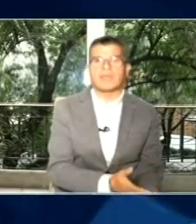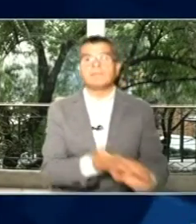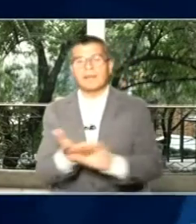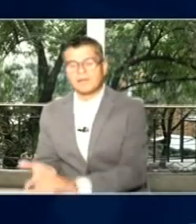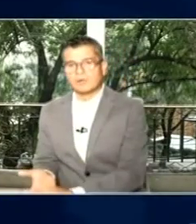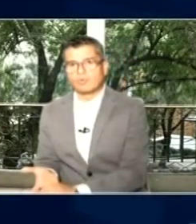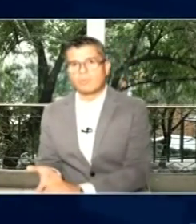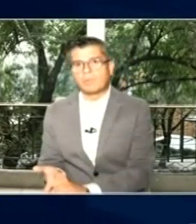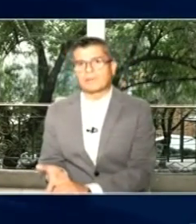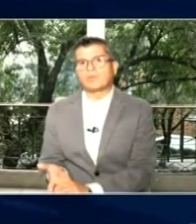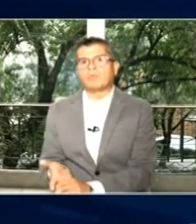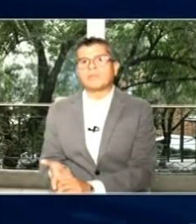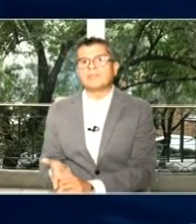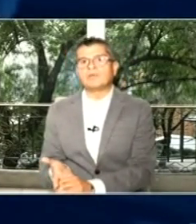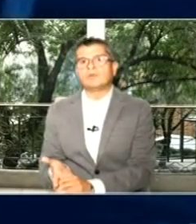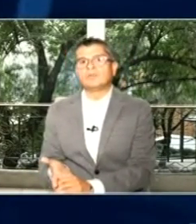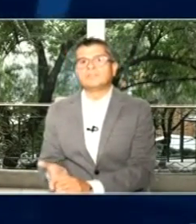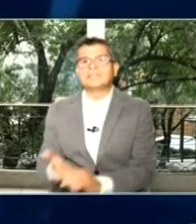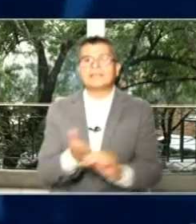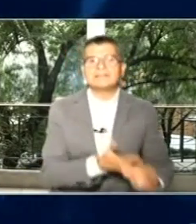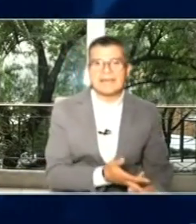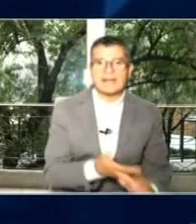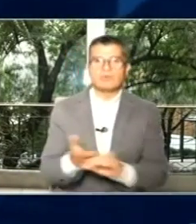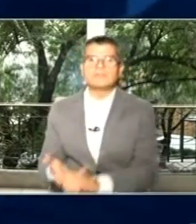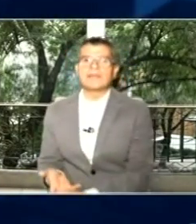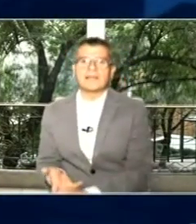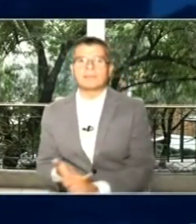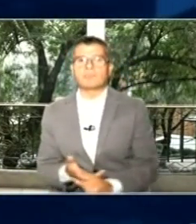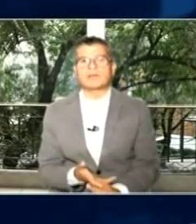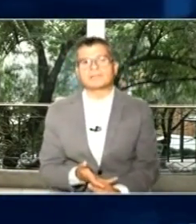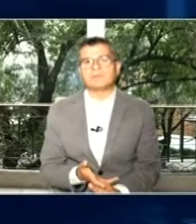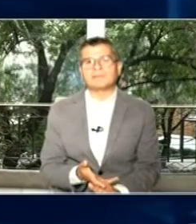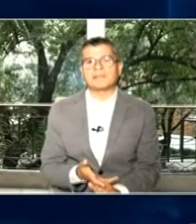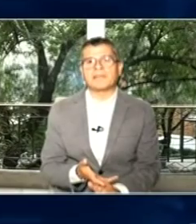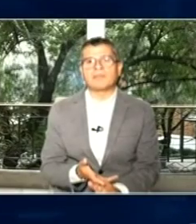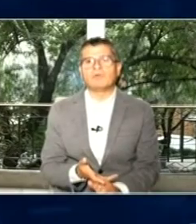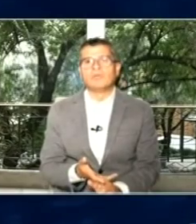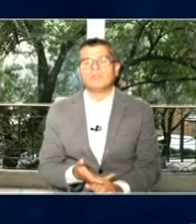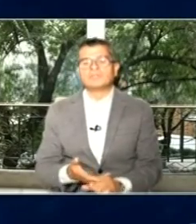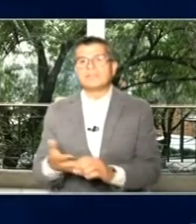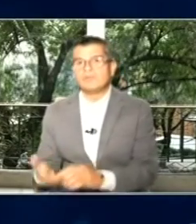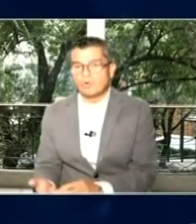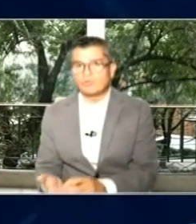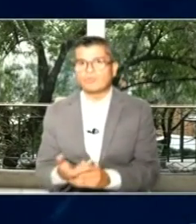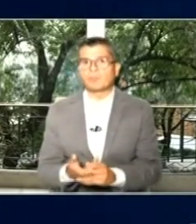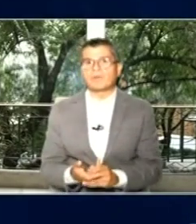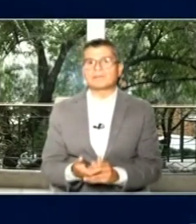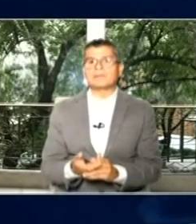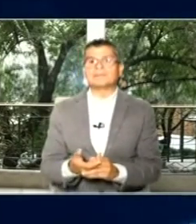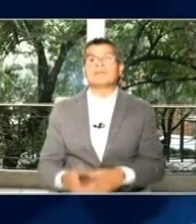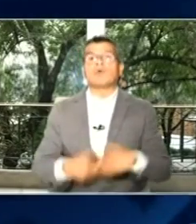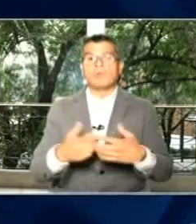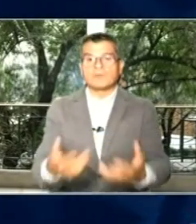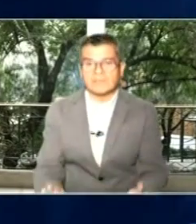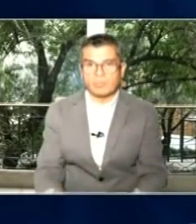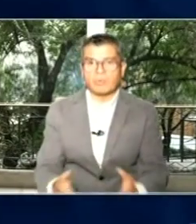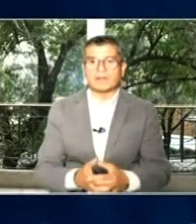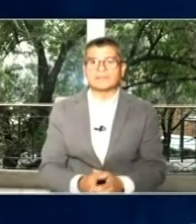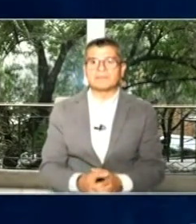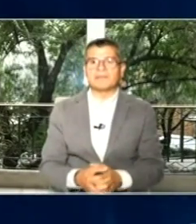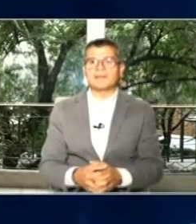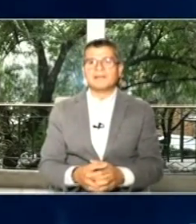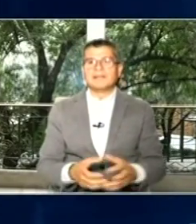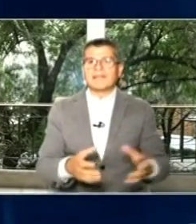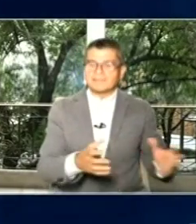movimiento que iba rumbo a un partido político, si es legal o no es legal que pueda recibir ese dinero, si no lo puede recibir así, ¿cómo es que lo